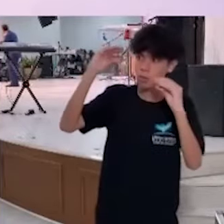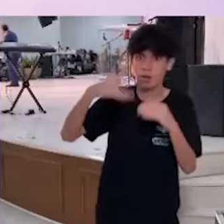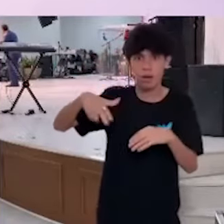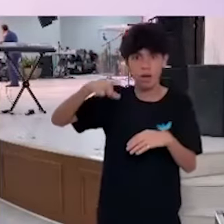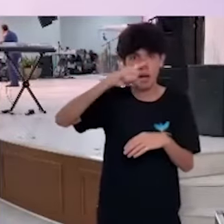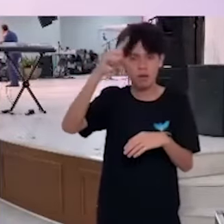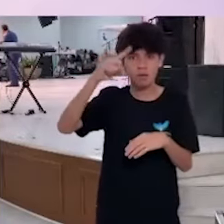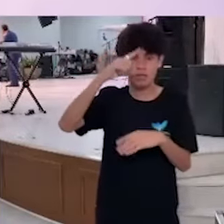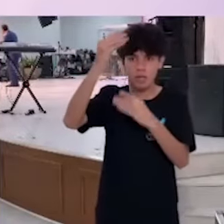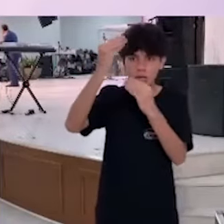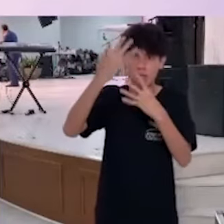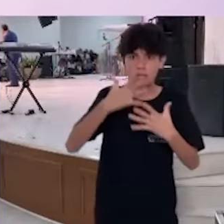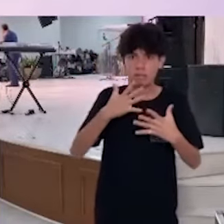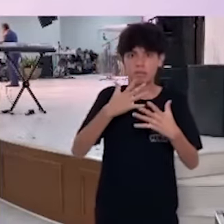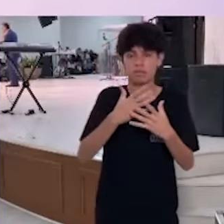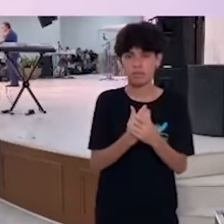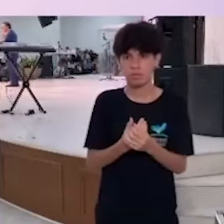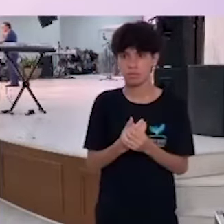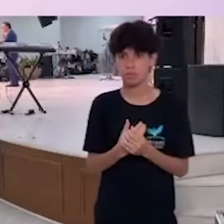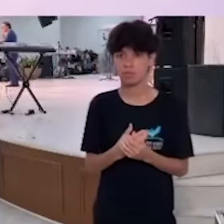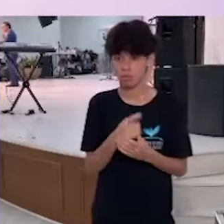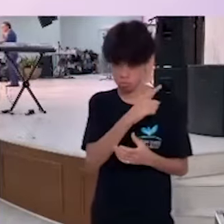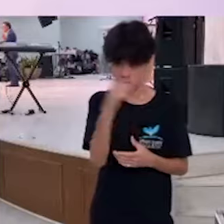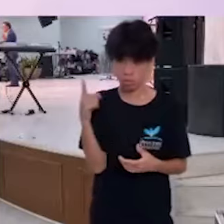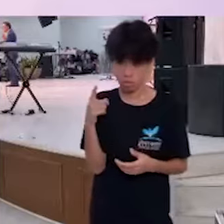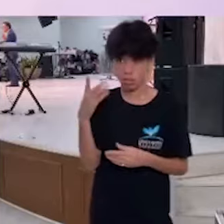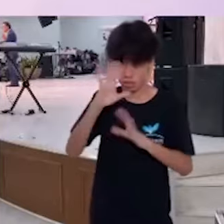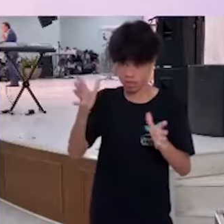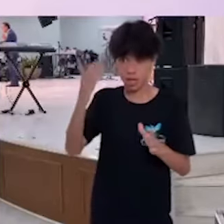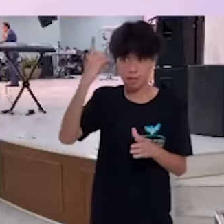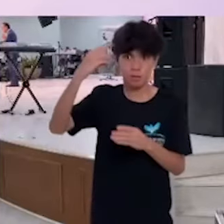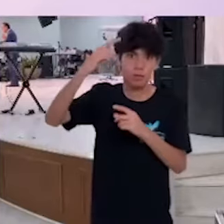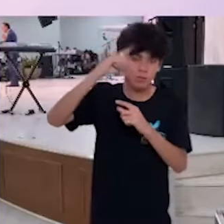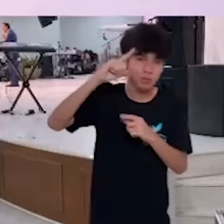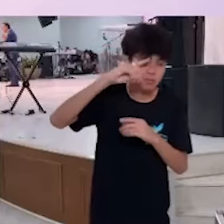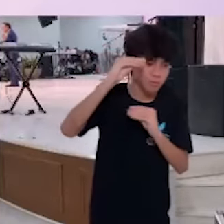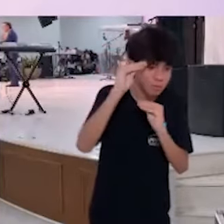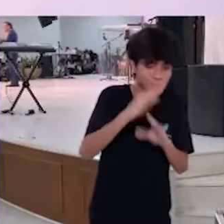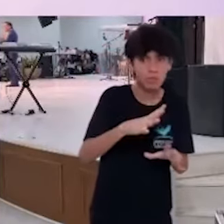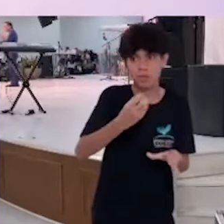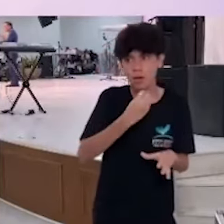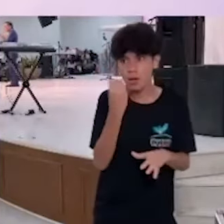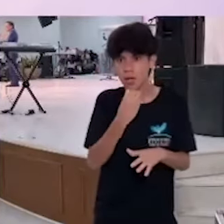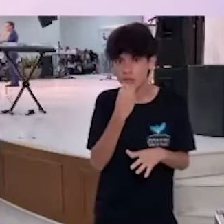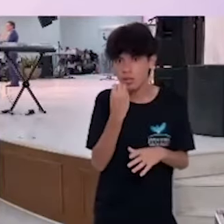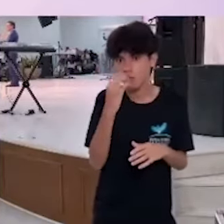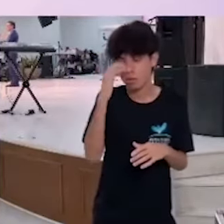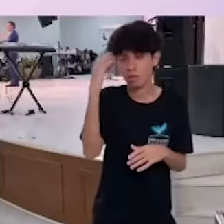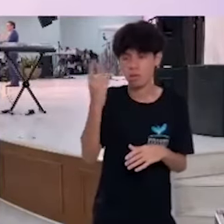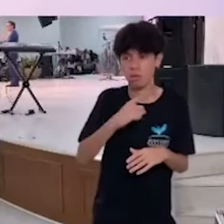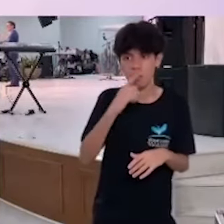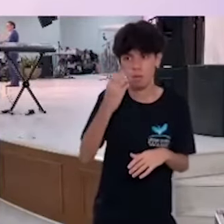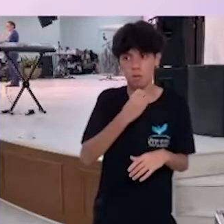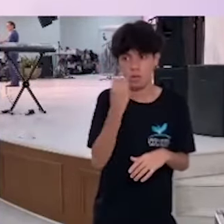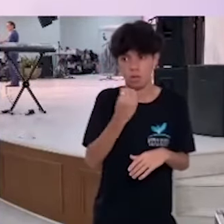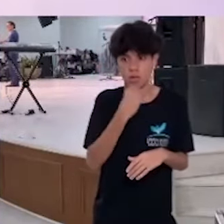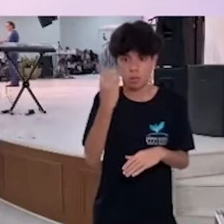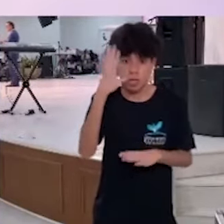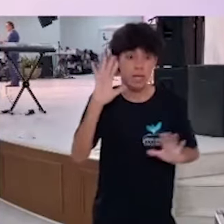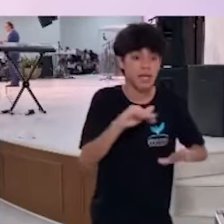aconseja. ¿Has recibido el consejo de Dios mientras estás orando? Cuando oramos, Dios nos advierte